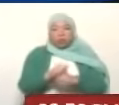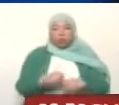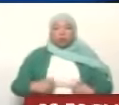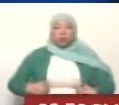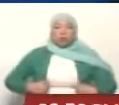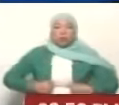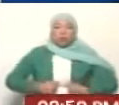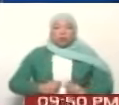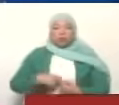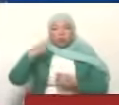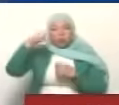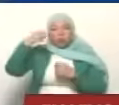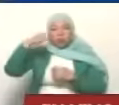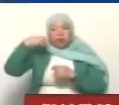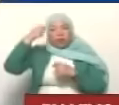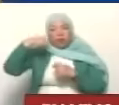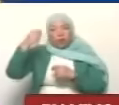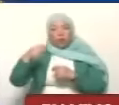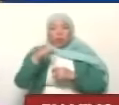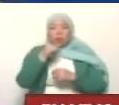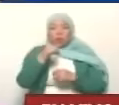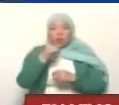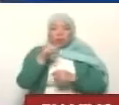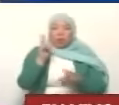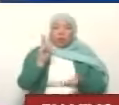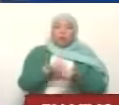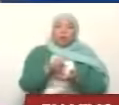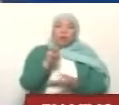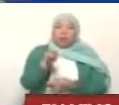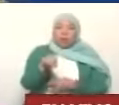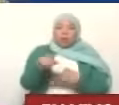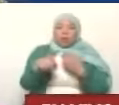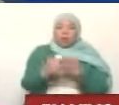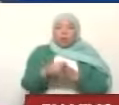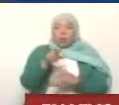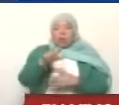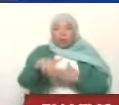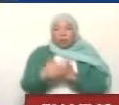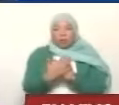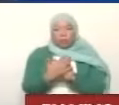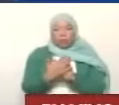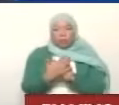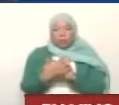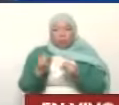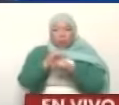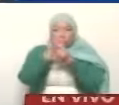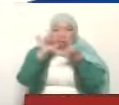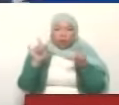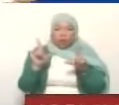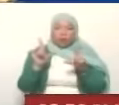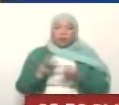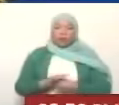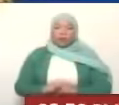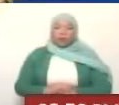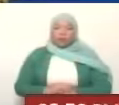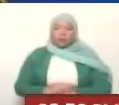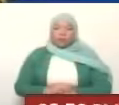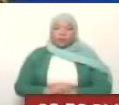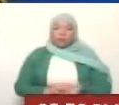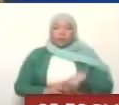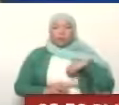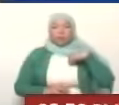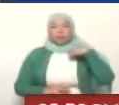nos pusimos a ver grabado Factor M hasta las 3 de la mañana. Impresionante.